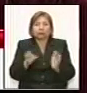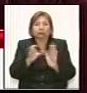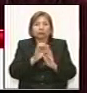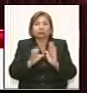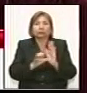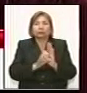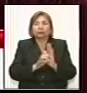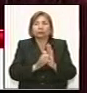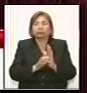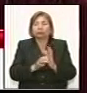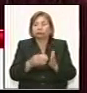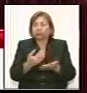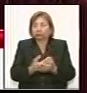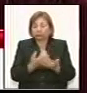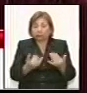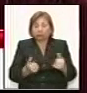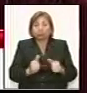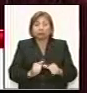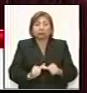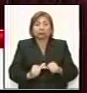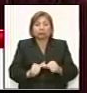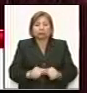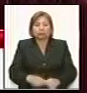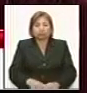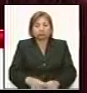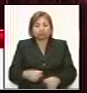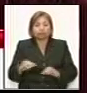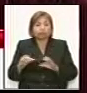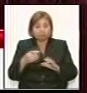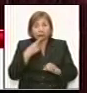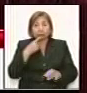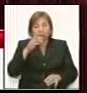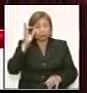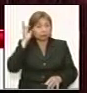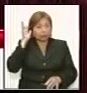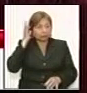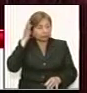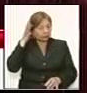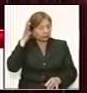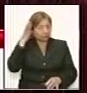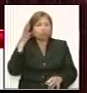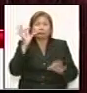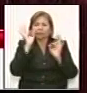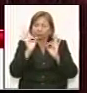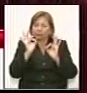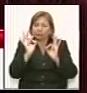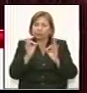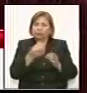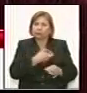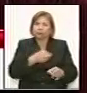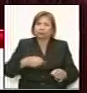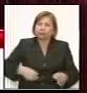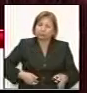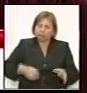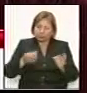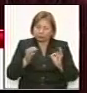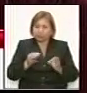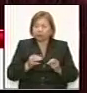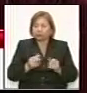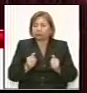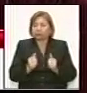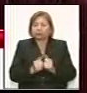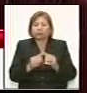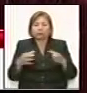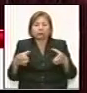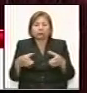que es la constitución actualmente vigente. Y la hizo Fujimori, la constitución muy presidencialista, y un